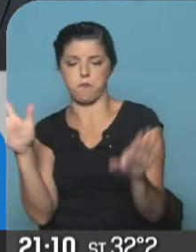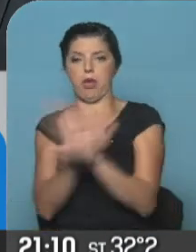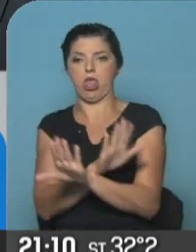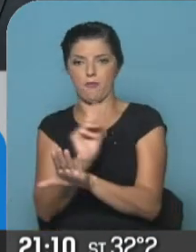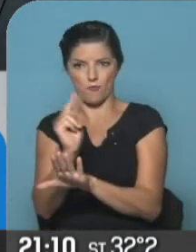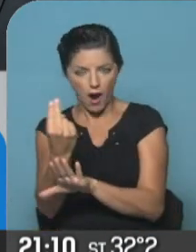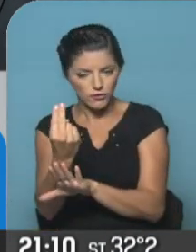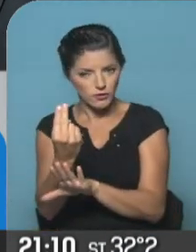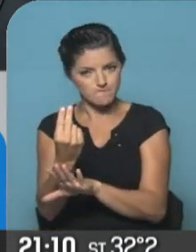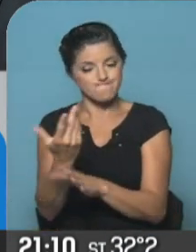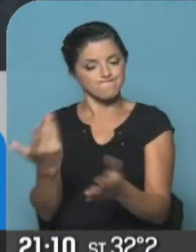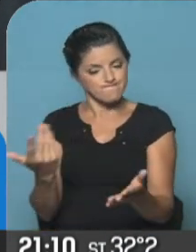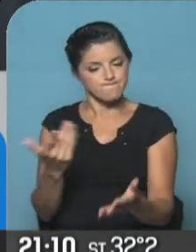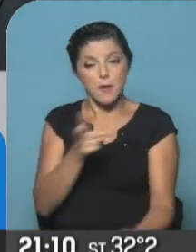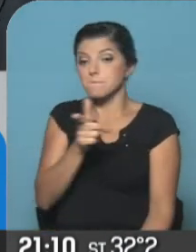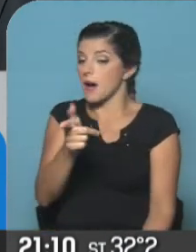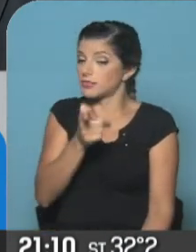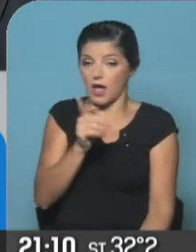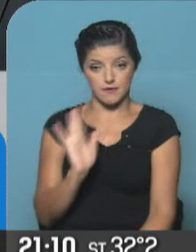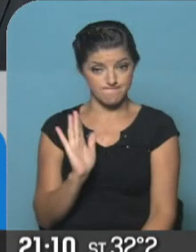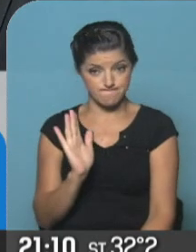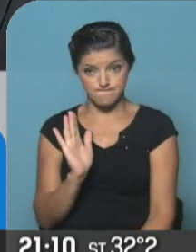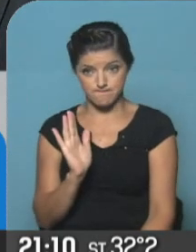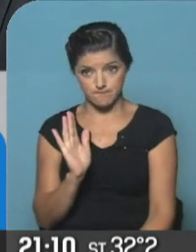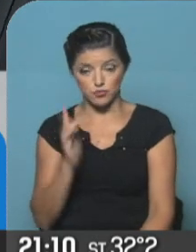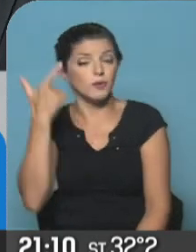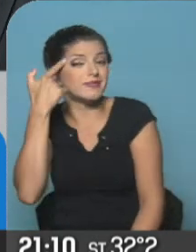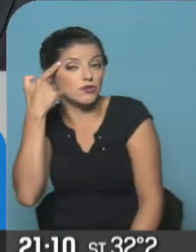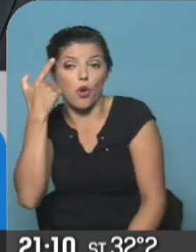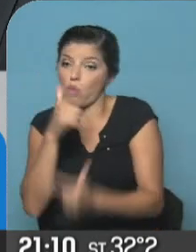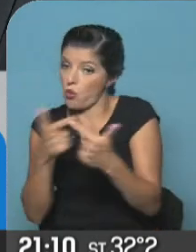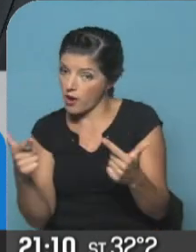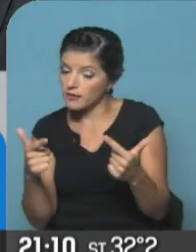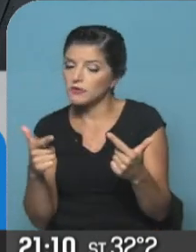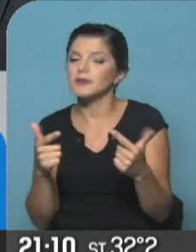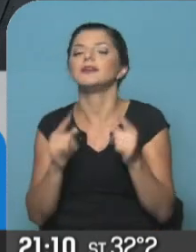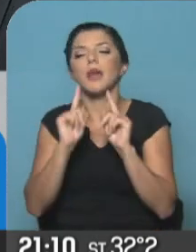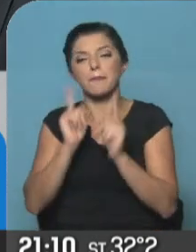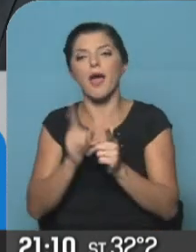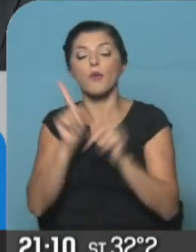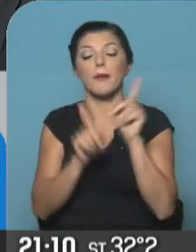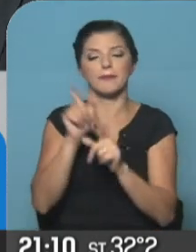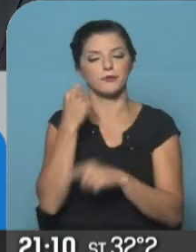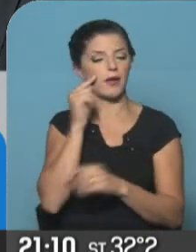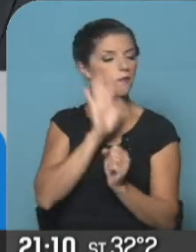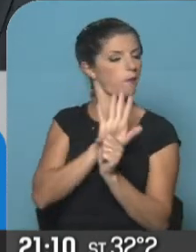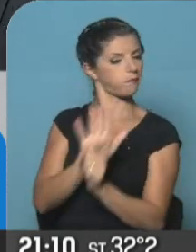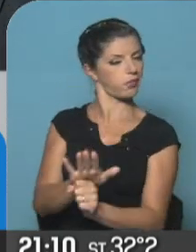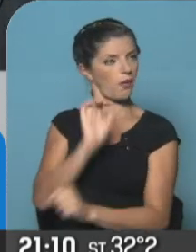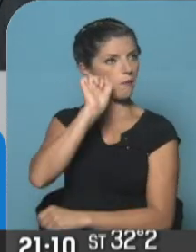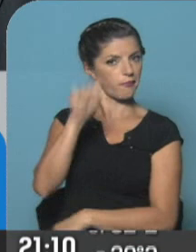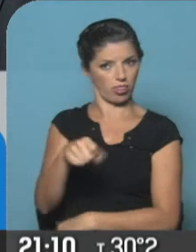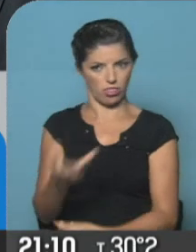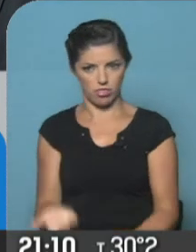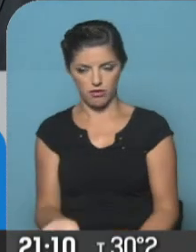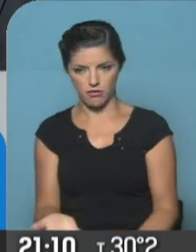lo mataron, lo de Nisman fue un homicidio y lamentablemente hubo quienes miraron para el costado para que todo esto suceda.